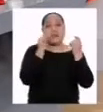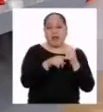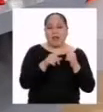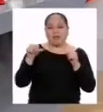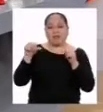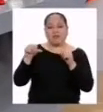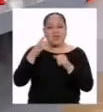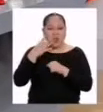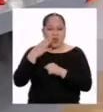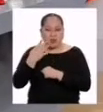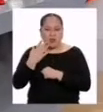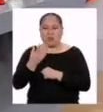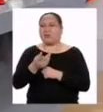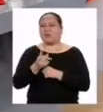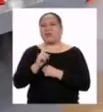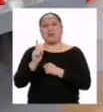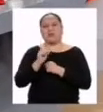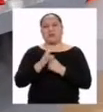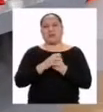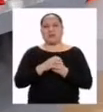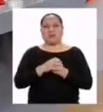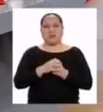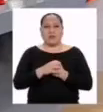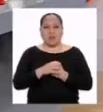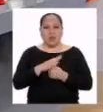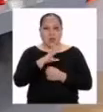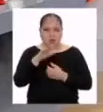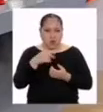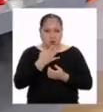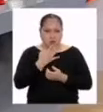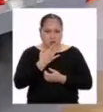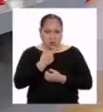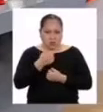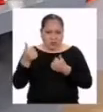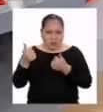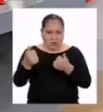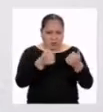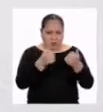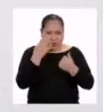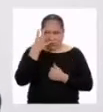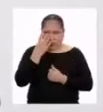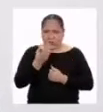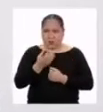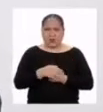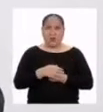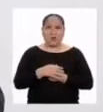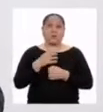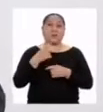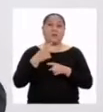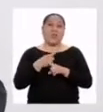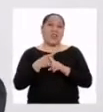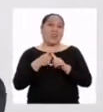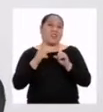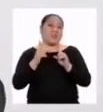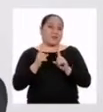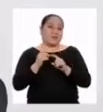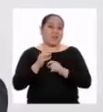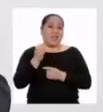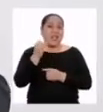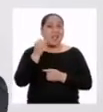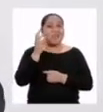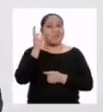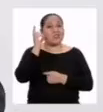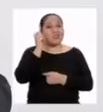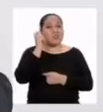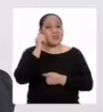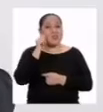otro, o como si fuera un premio o algo así. Todos los colores están bien y son lindos. Sin embargo, a veces